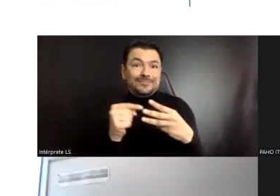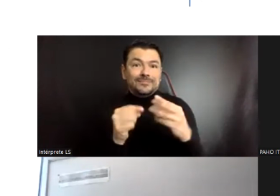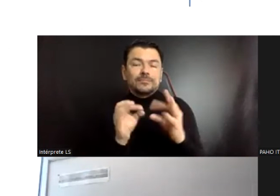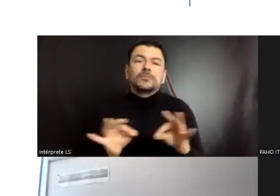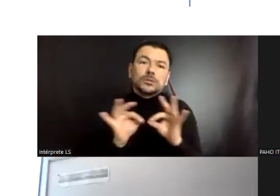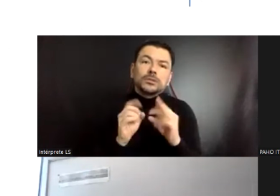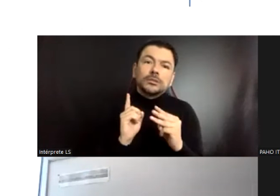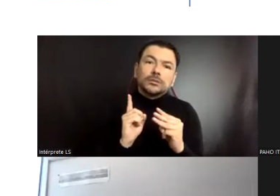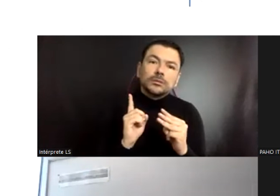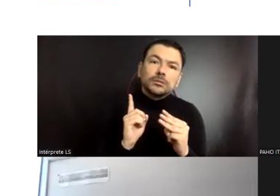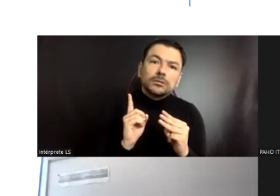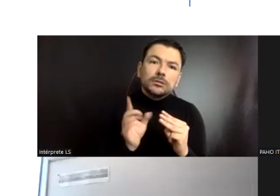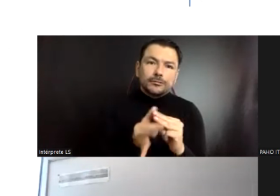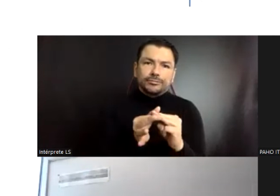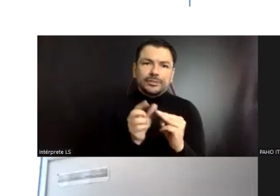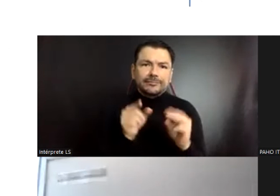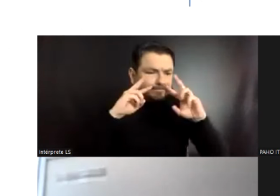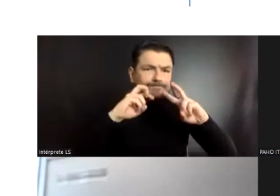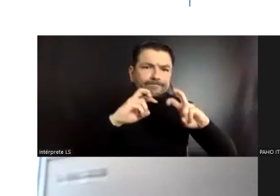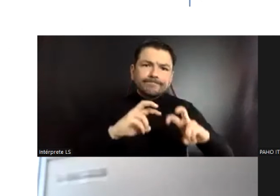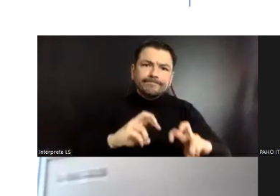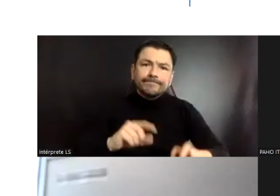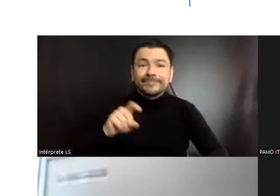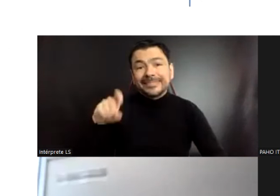de una investigación muy necesaria para poder construir